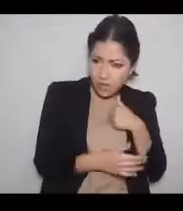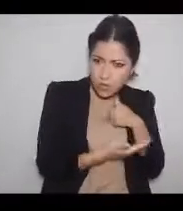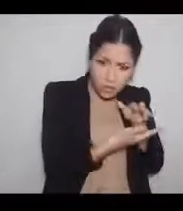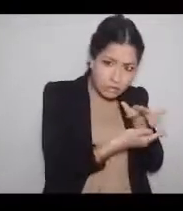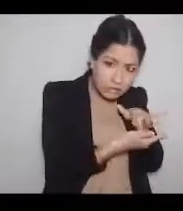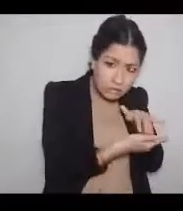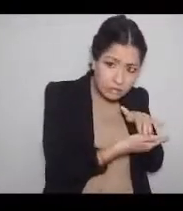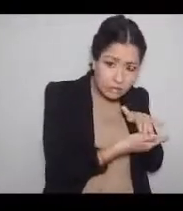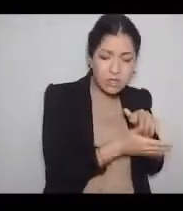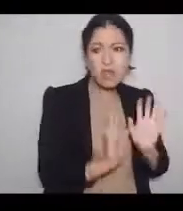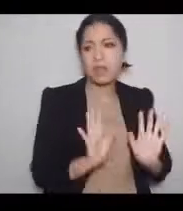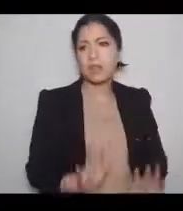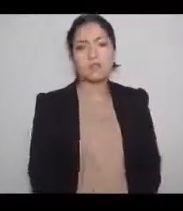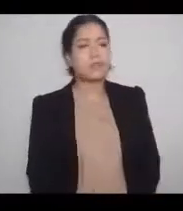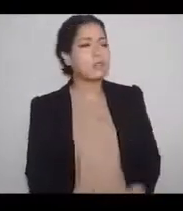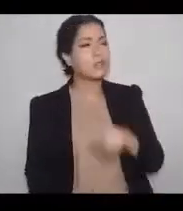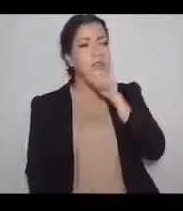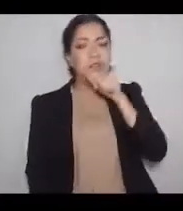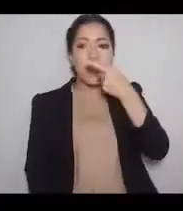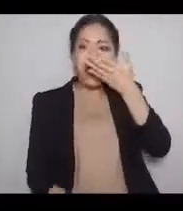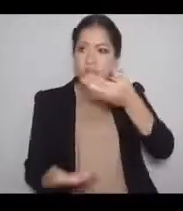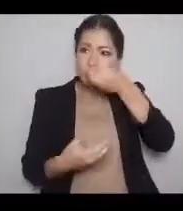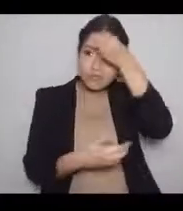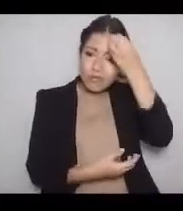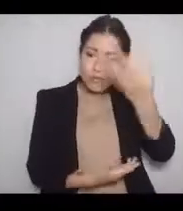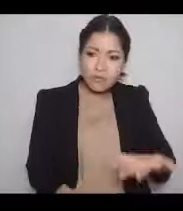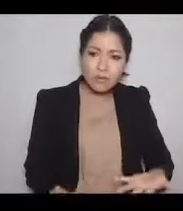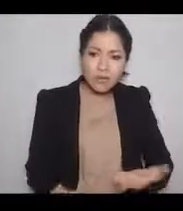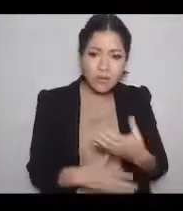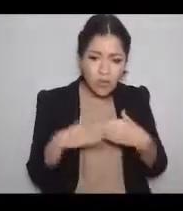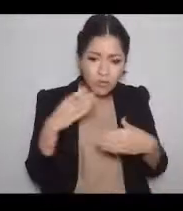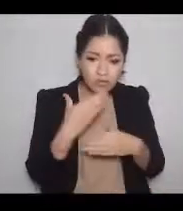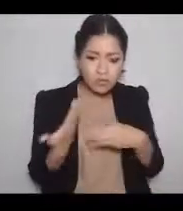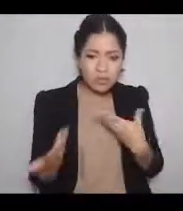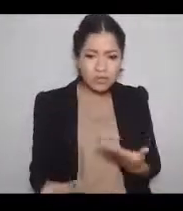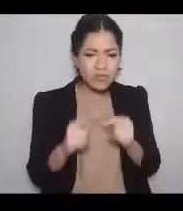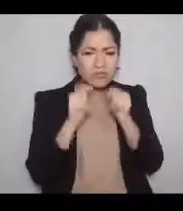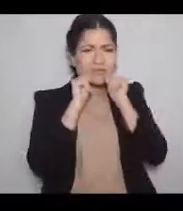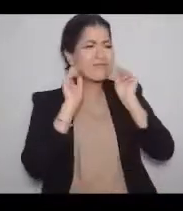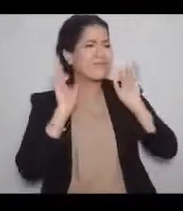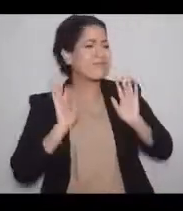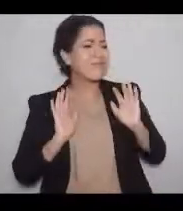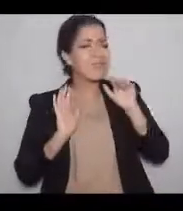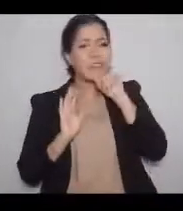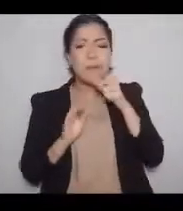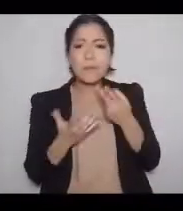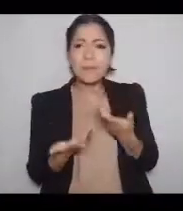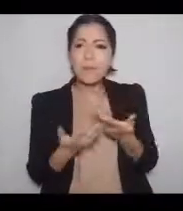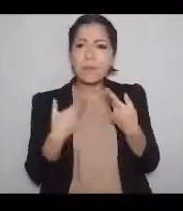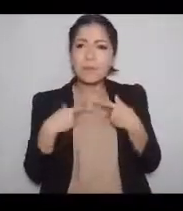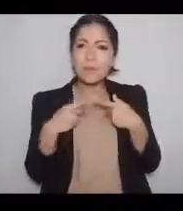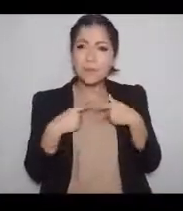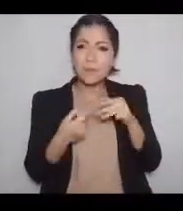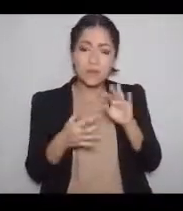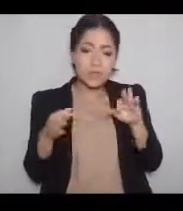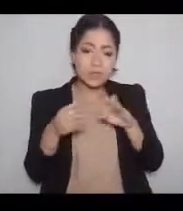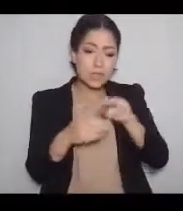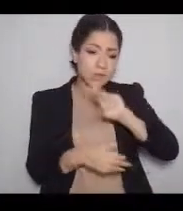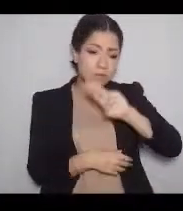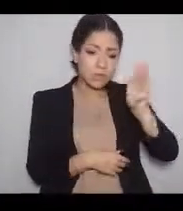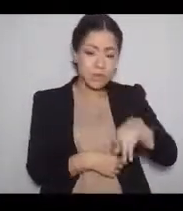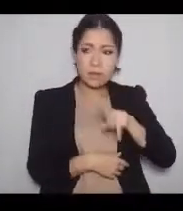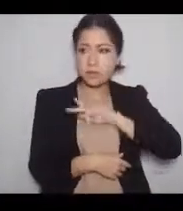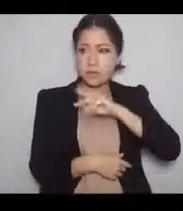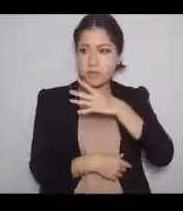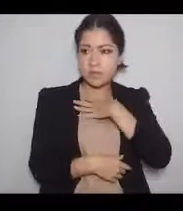un moribundo. Y luego dice: mis hijos te odian, pero saben que mi leyenda depende de ti. Convence a mi familia, que yo ya